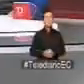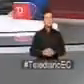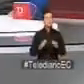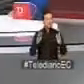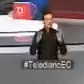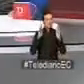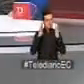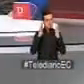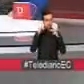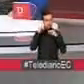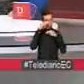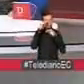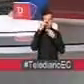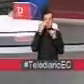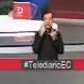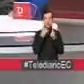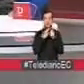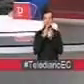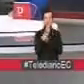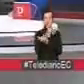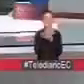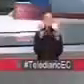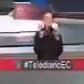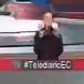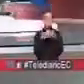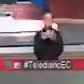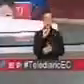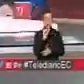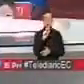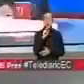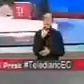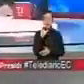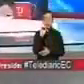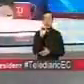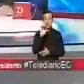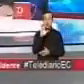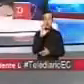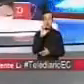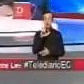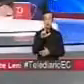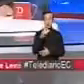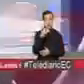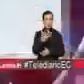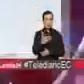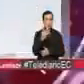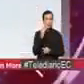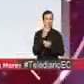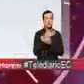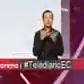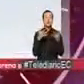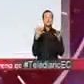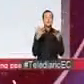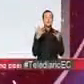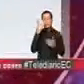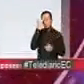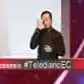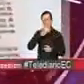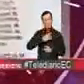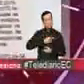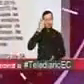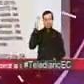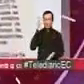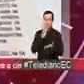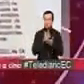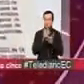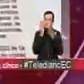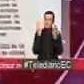Atención, vamos con una noticia de última hora. La Agencia de Regulación y Control de las Telecomunicaciones, Arcotel, resolvió revertir de